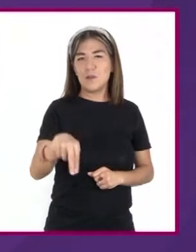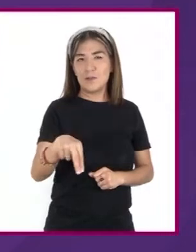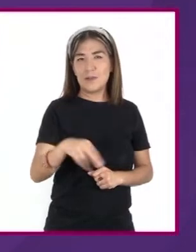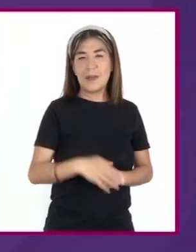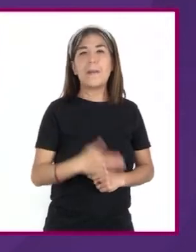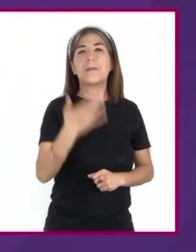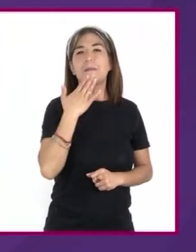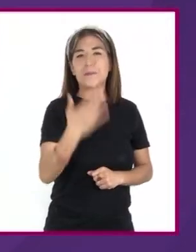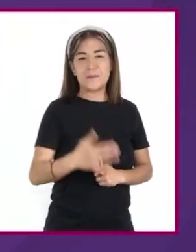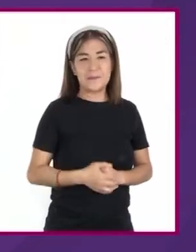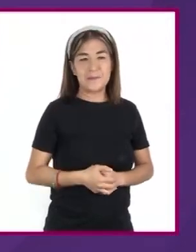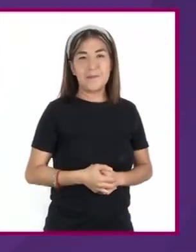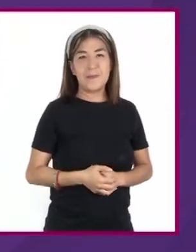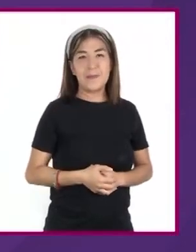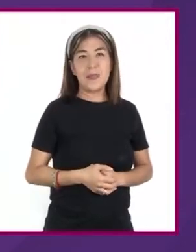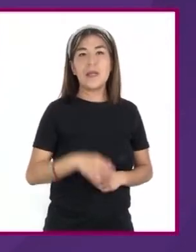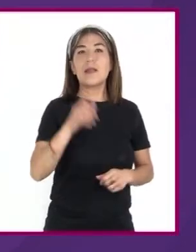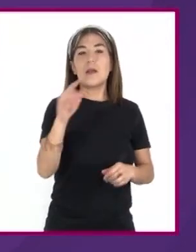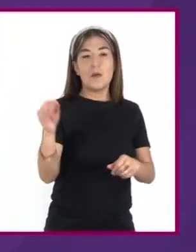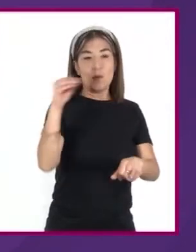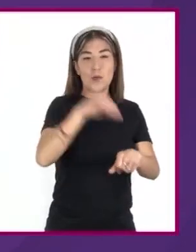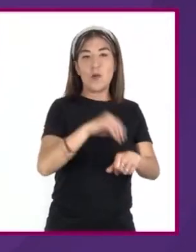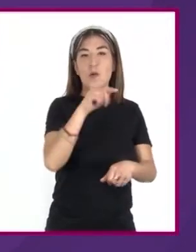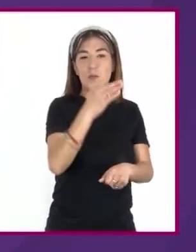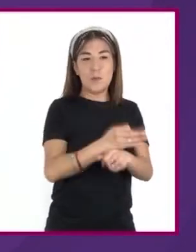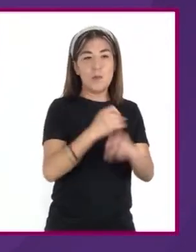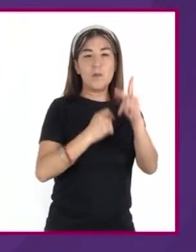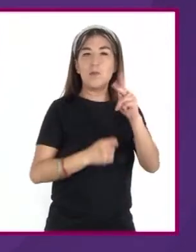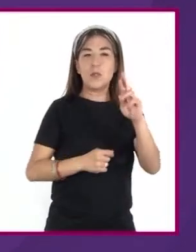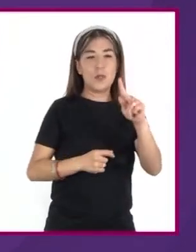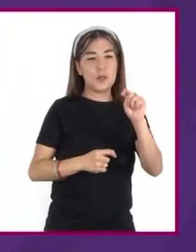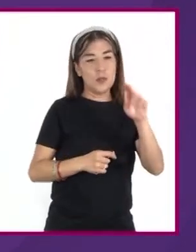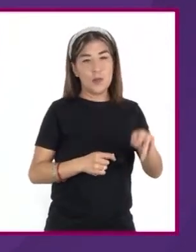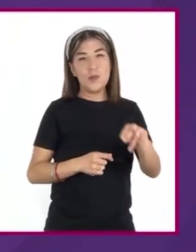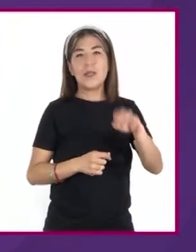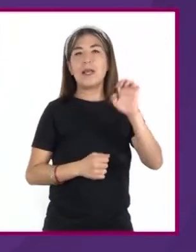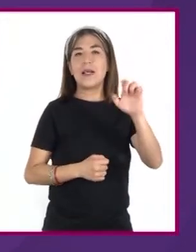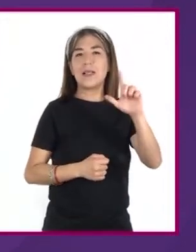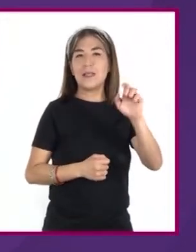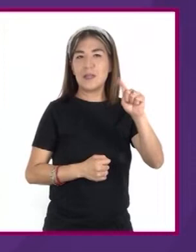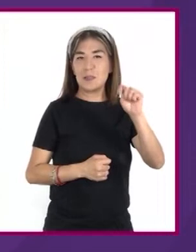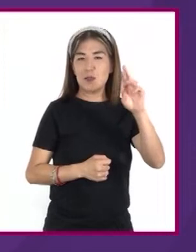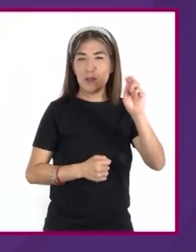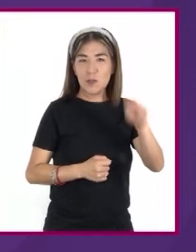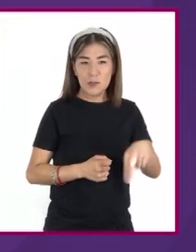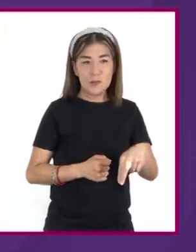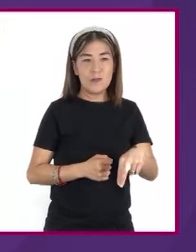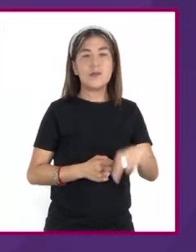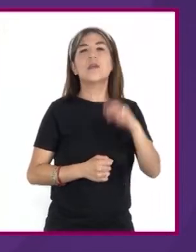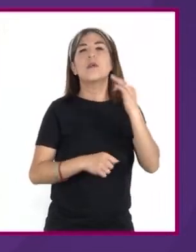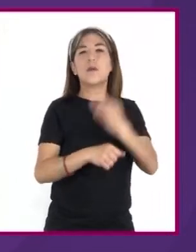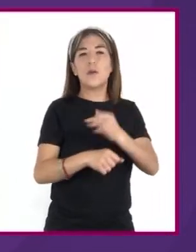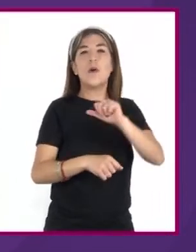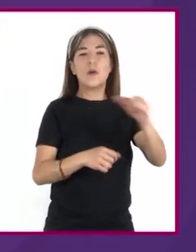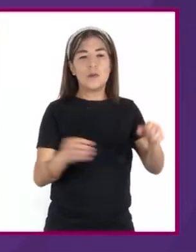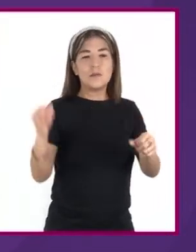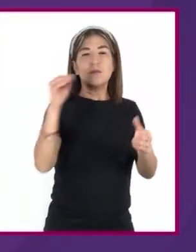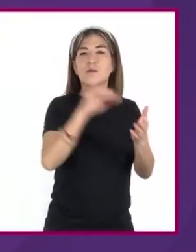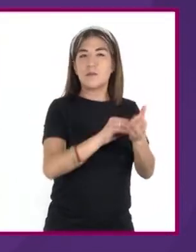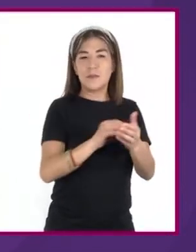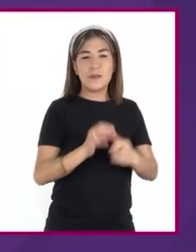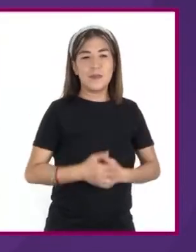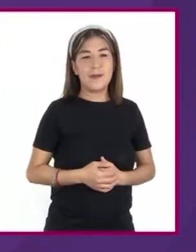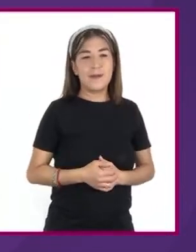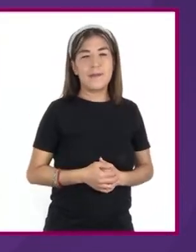Muy bien, entonces tenemos un protón, un electrón, un átomo neutro ya, y este es nuestro modelo